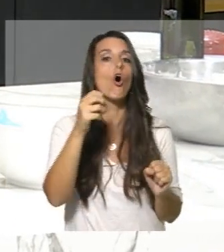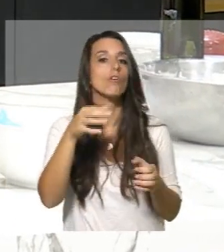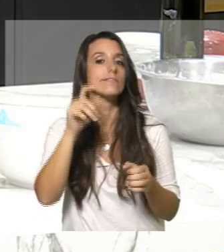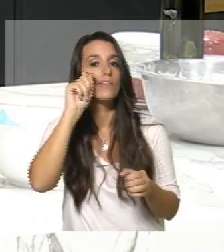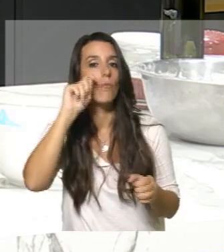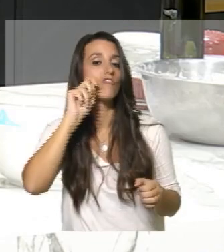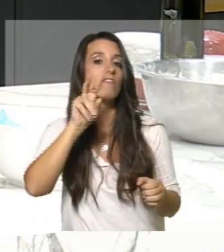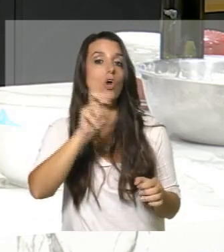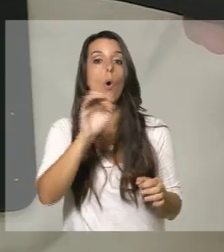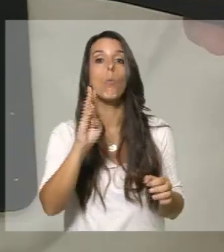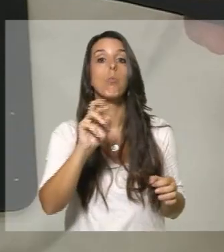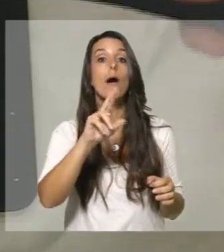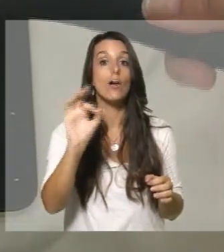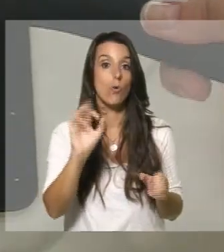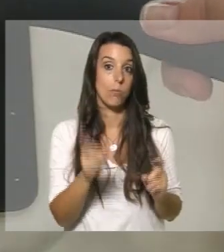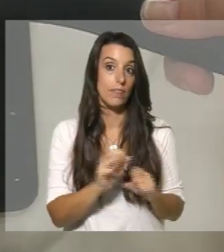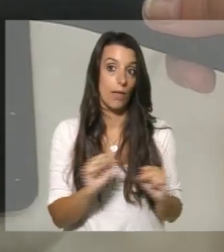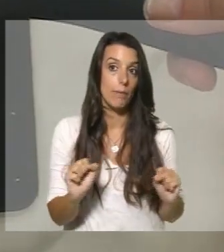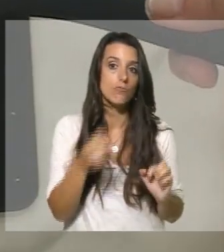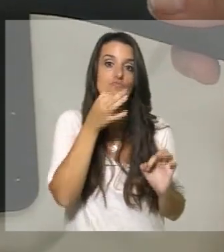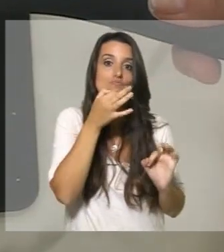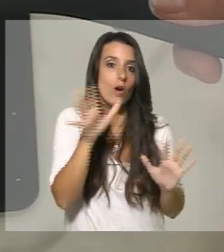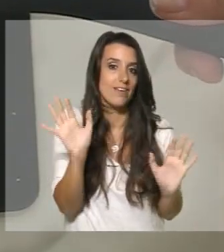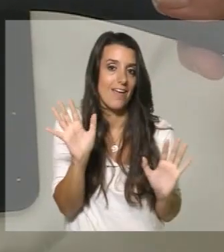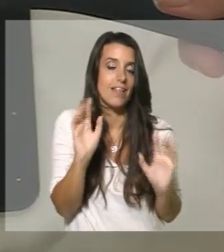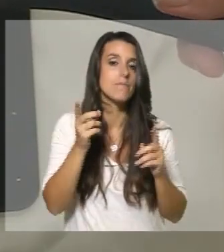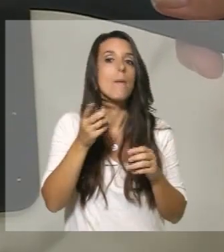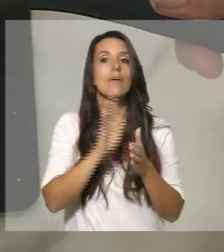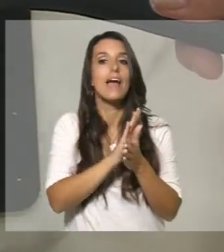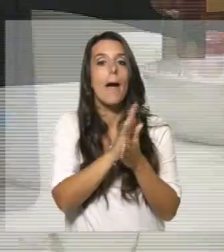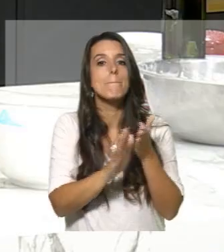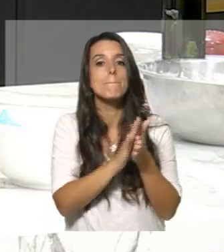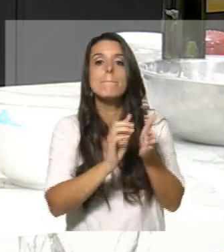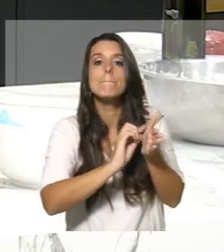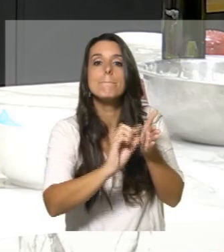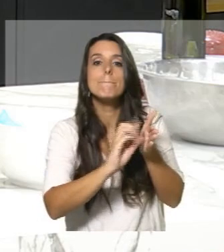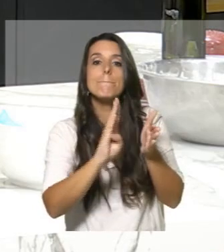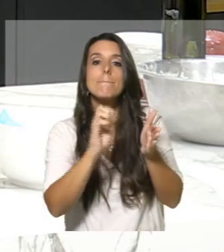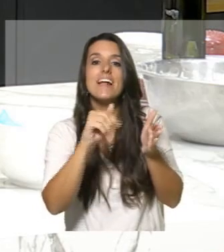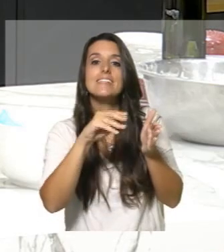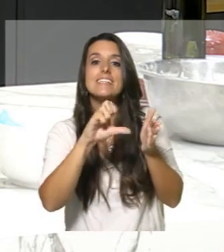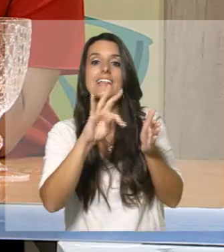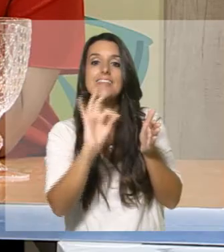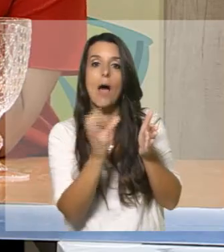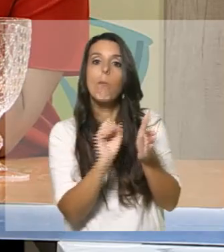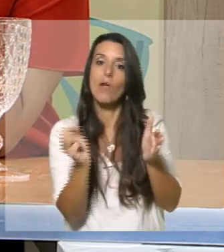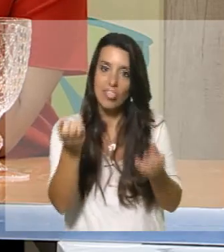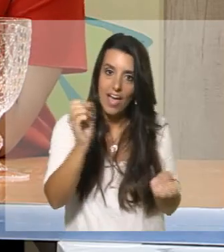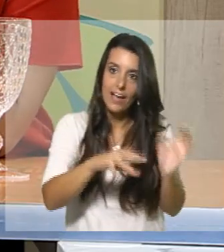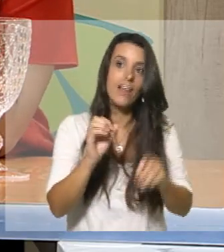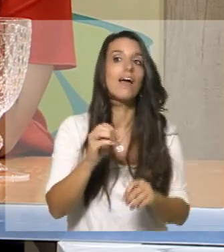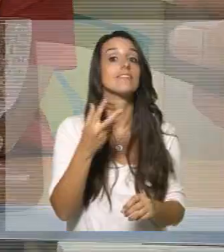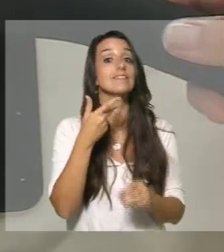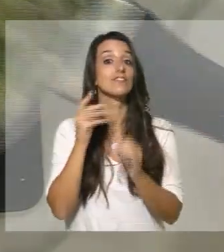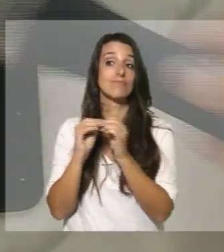puerro. Ah, le pueden poner lo que prefieran, le pueden poner pancetita, aquellos que son... fanáticos panceta, de la panceta. Mirá, este como nuestro